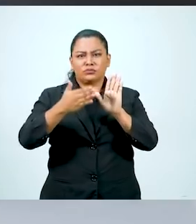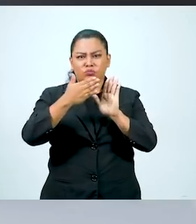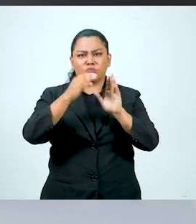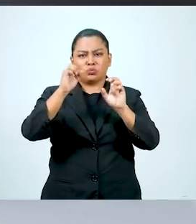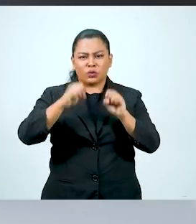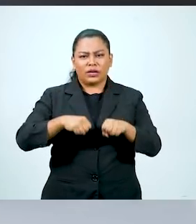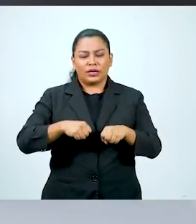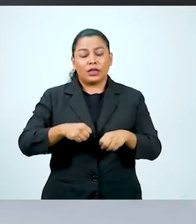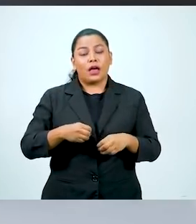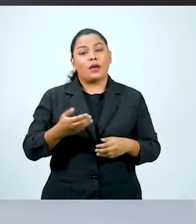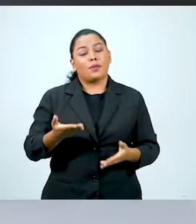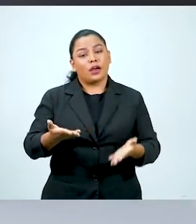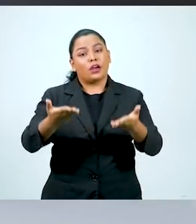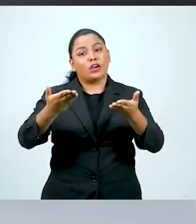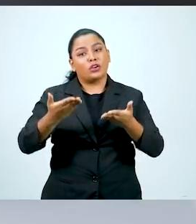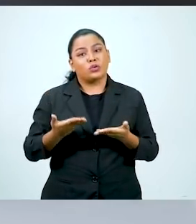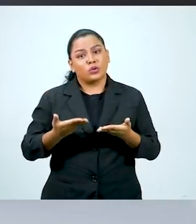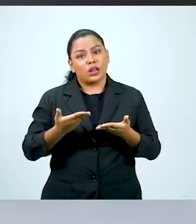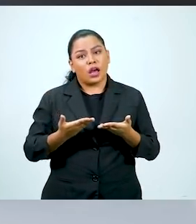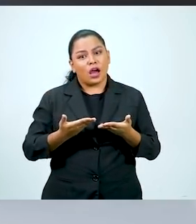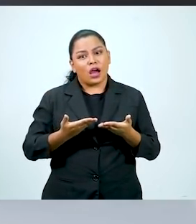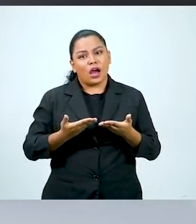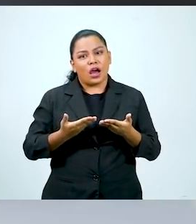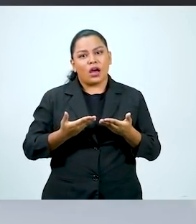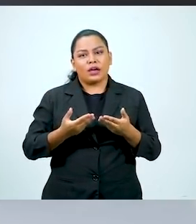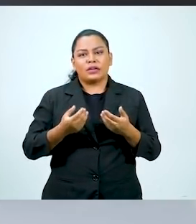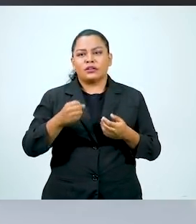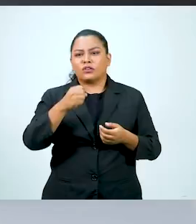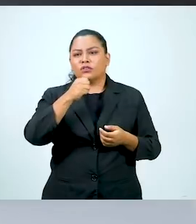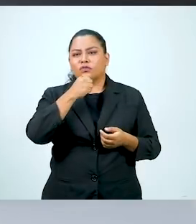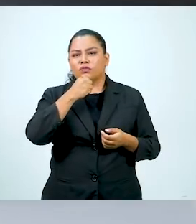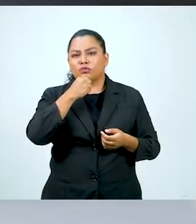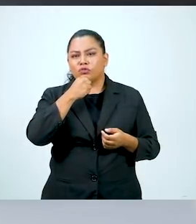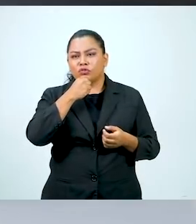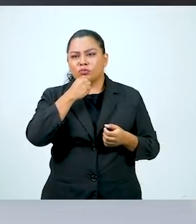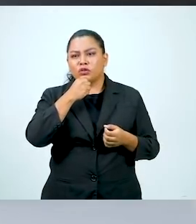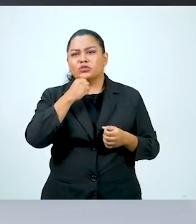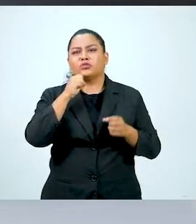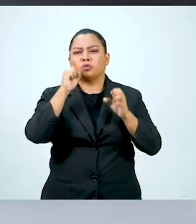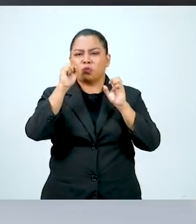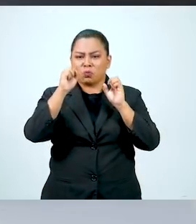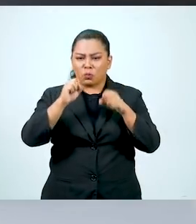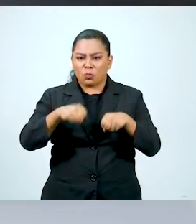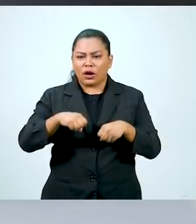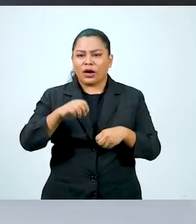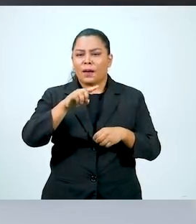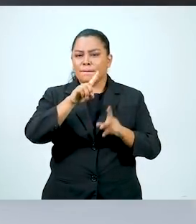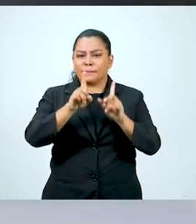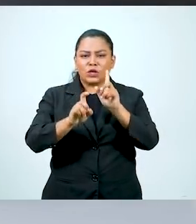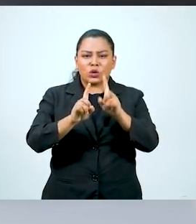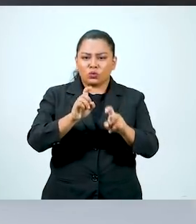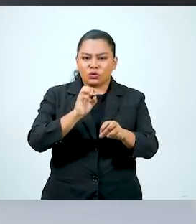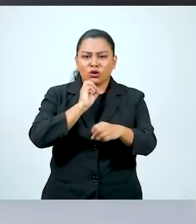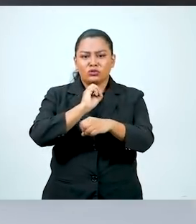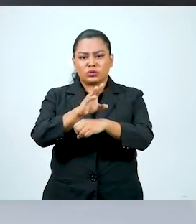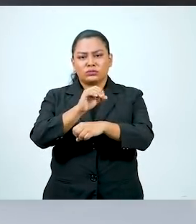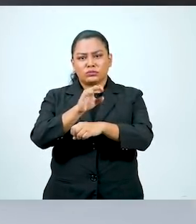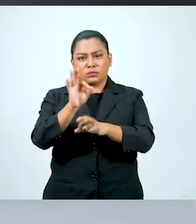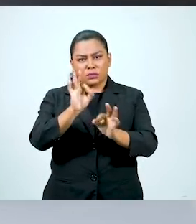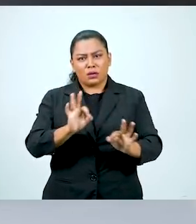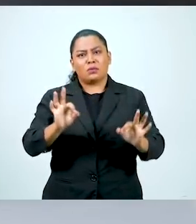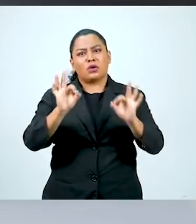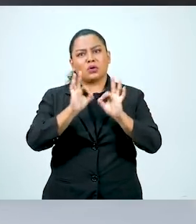metodológicas. Este los va a redireccionar a un formulario en el que podrán dejar sus comentarios y sugerencias de mejora para